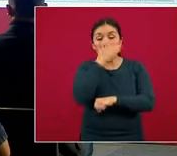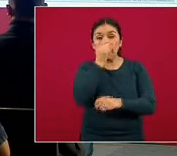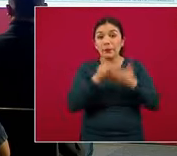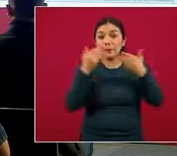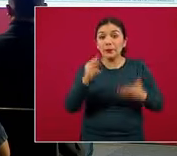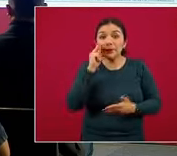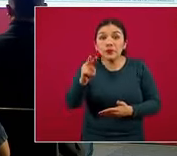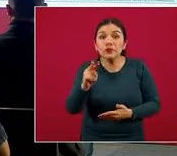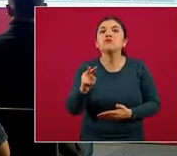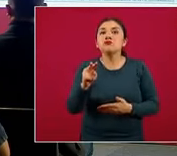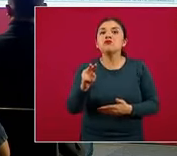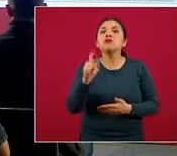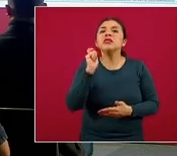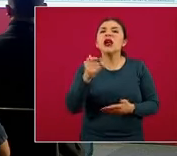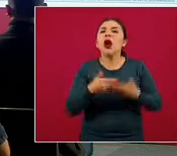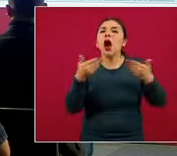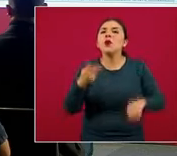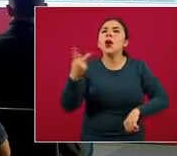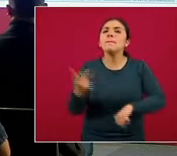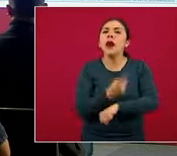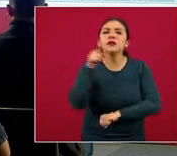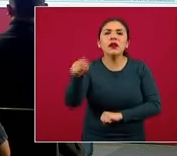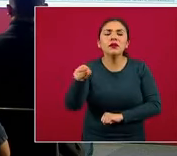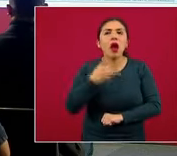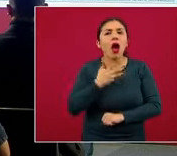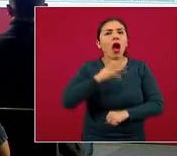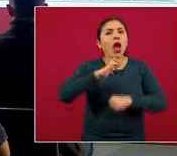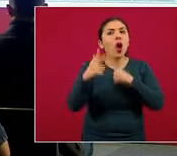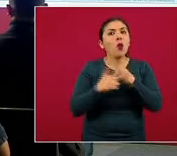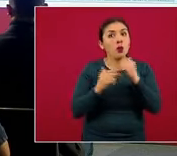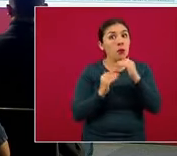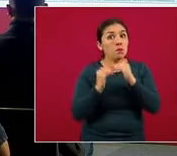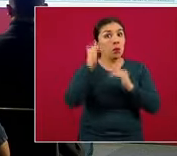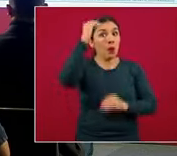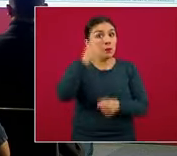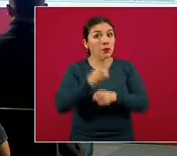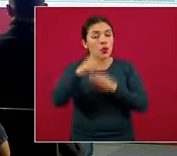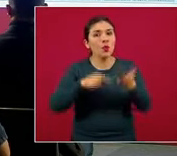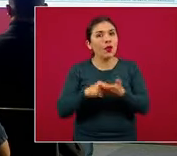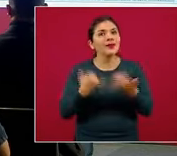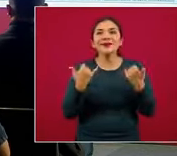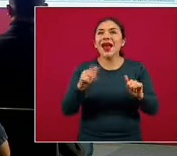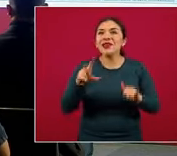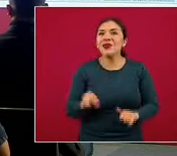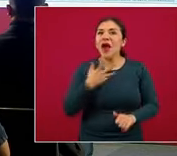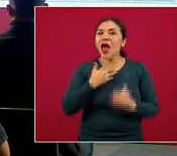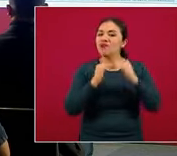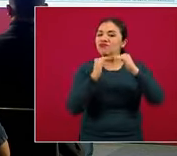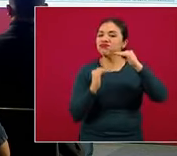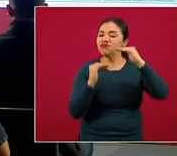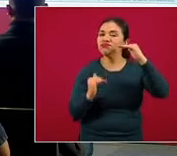aquí vemos precisamente lo que está generando que Europa ya no sea el primer lugar o que no esté contribuyendo con una gran